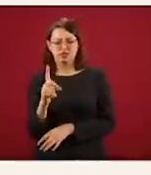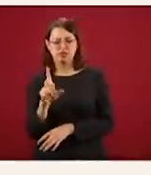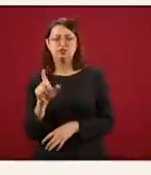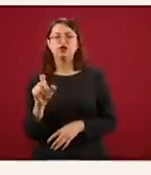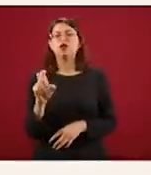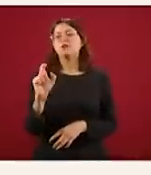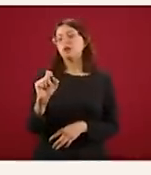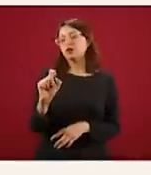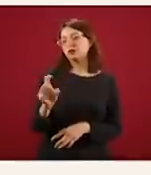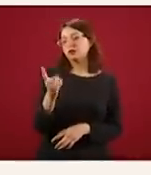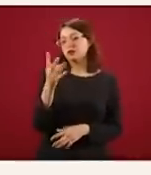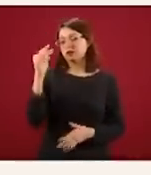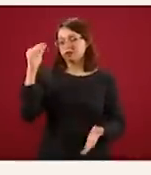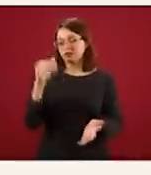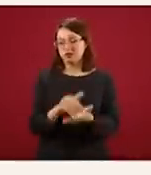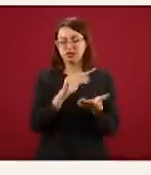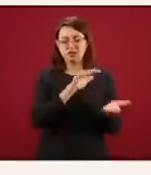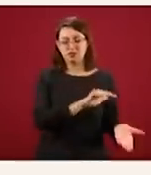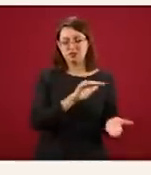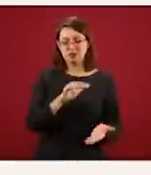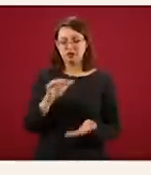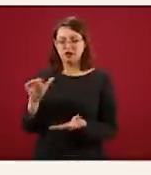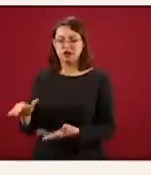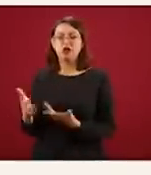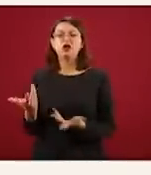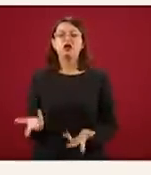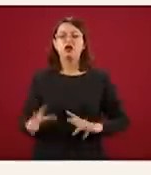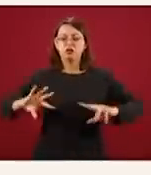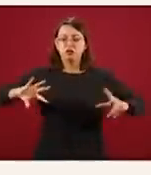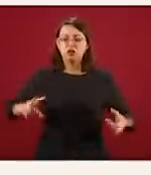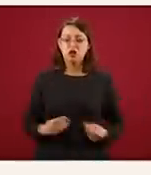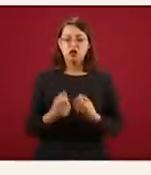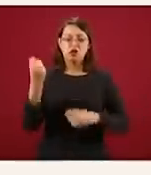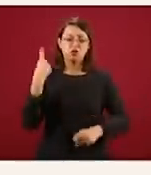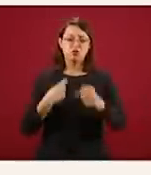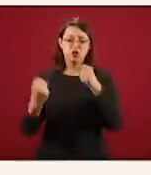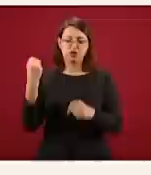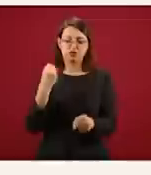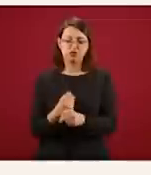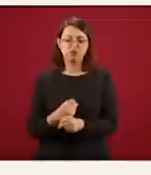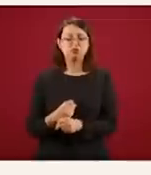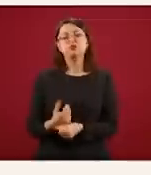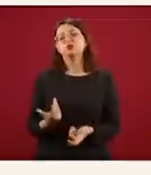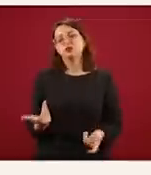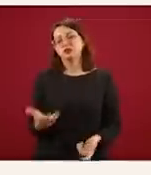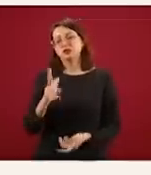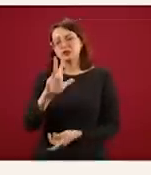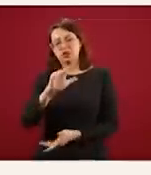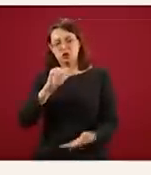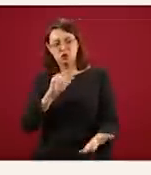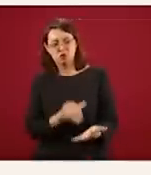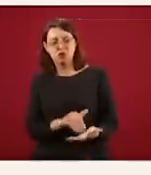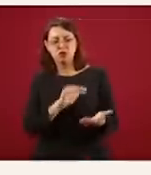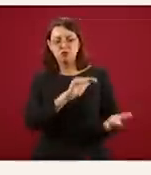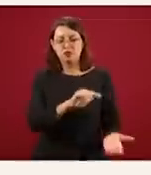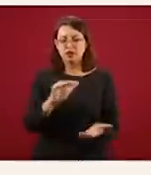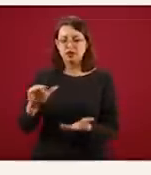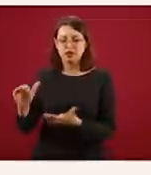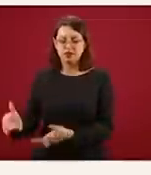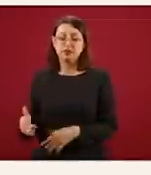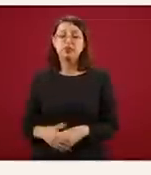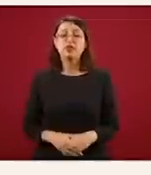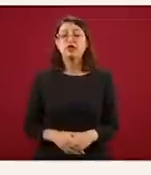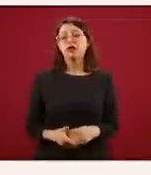mil barriles y el promedio del año pasado fueron 5 mil barriles. Y esto es promes, de